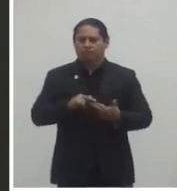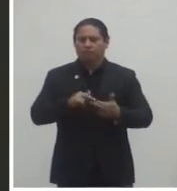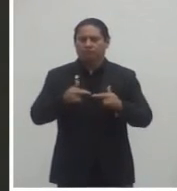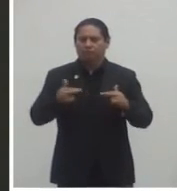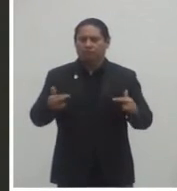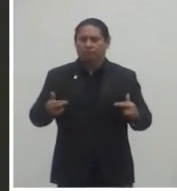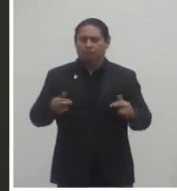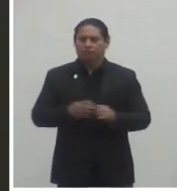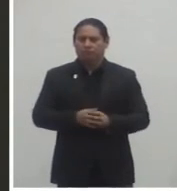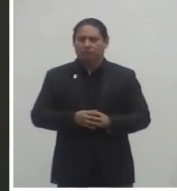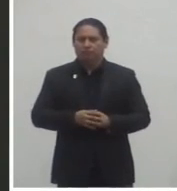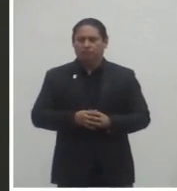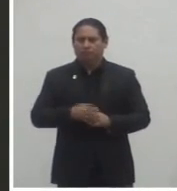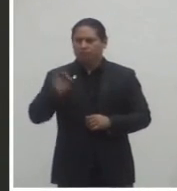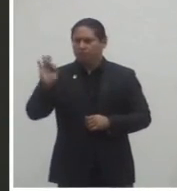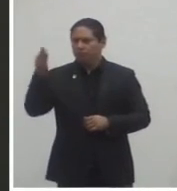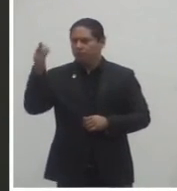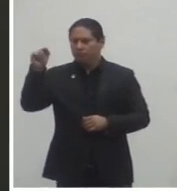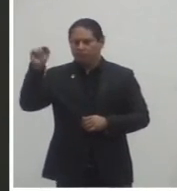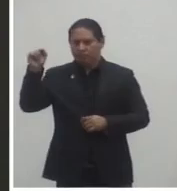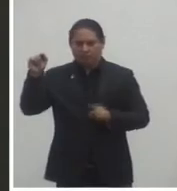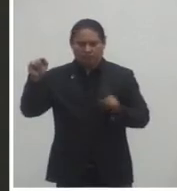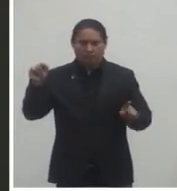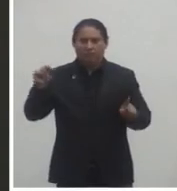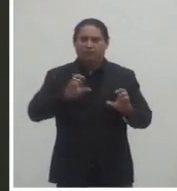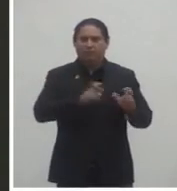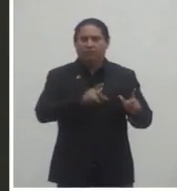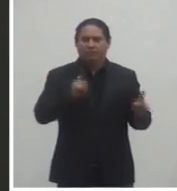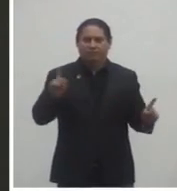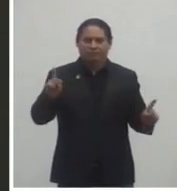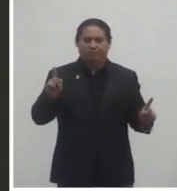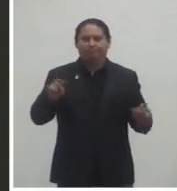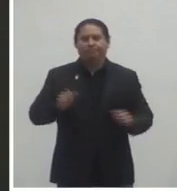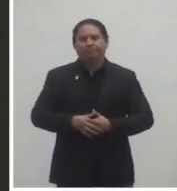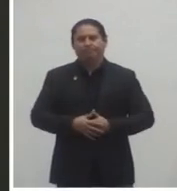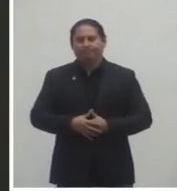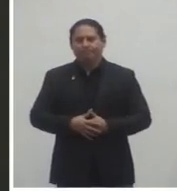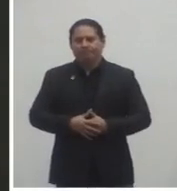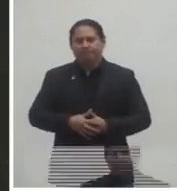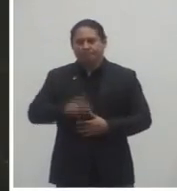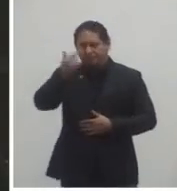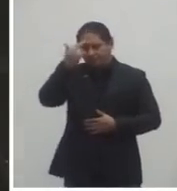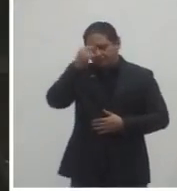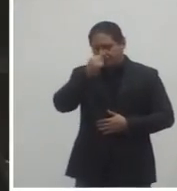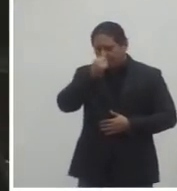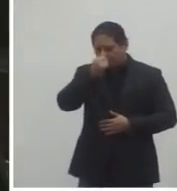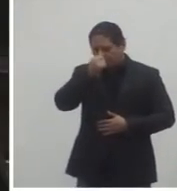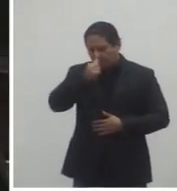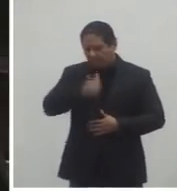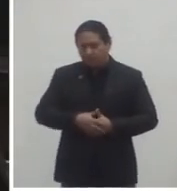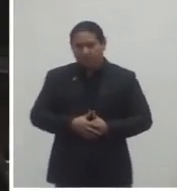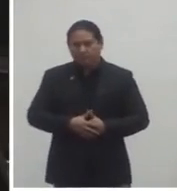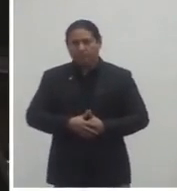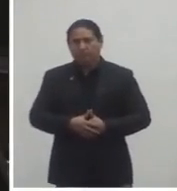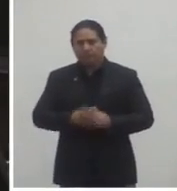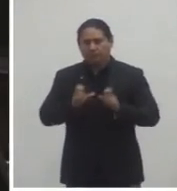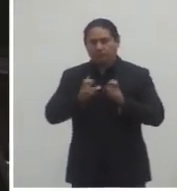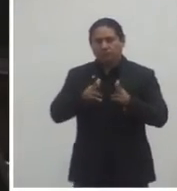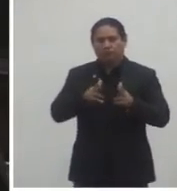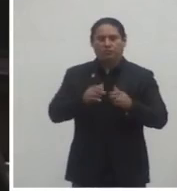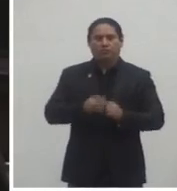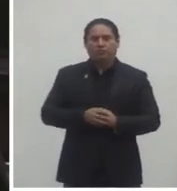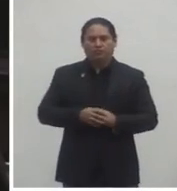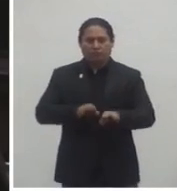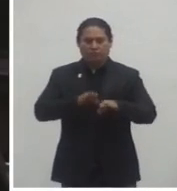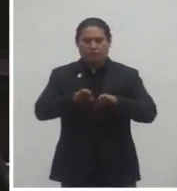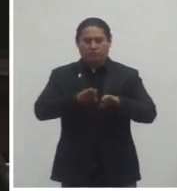relación entre la Federación y Chiapas. Recordemos que en Chiapas las